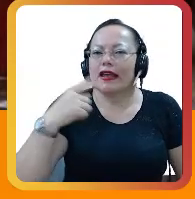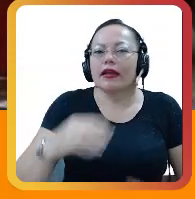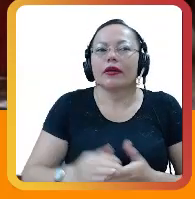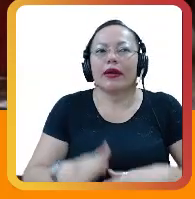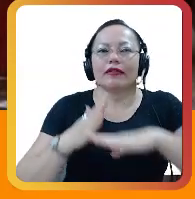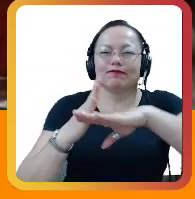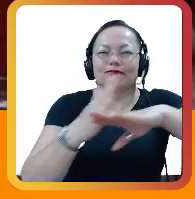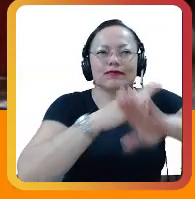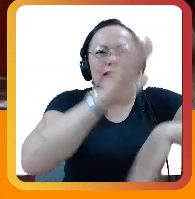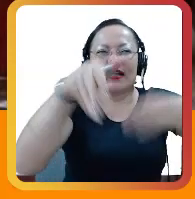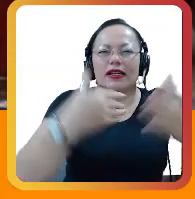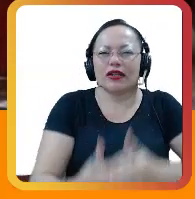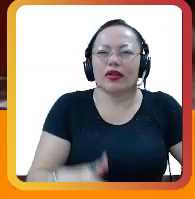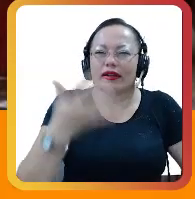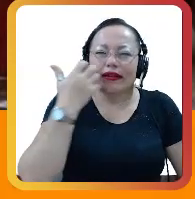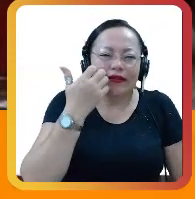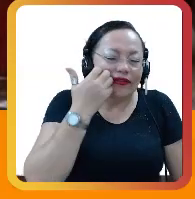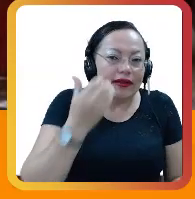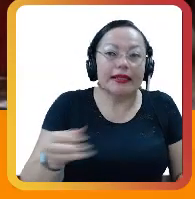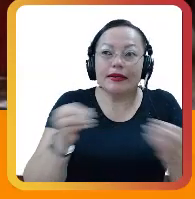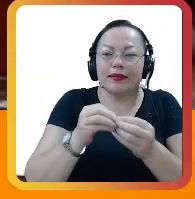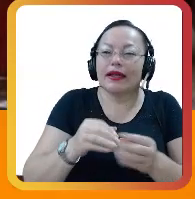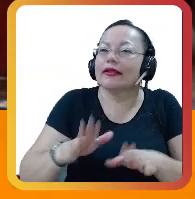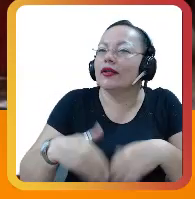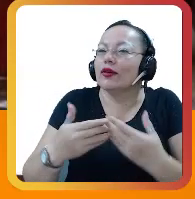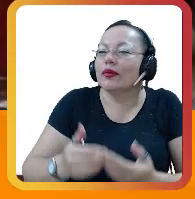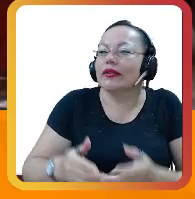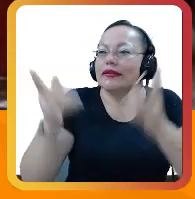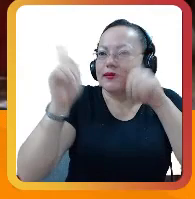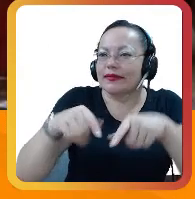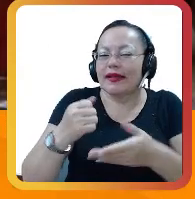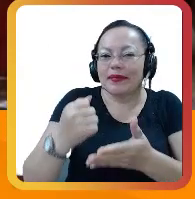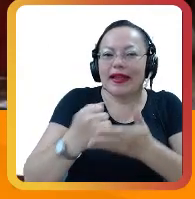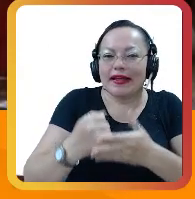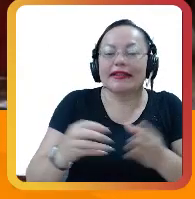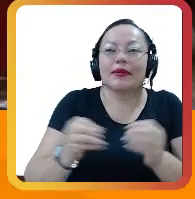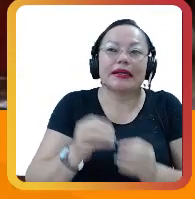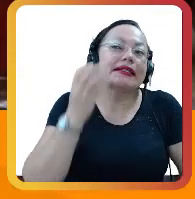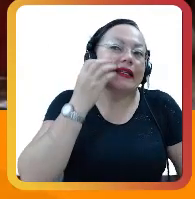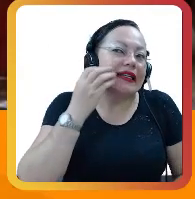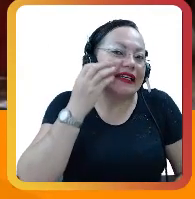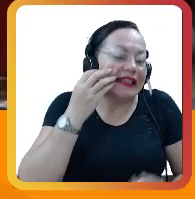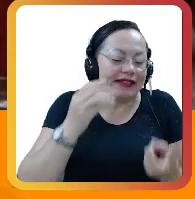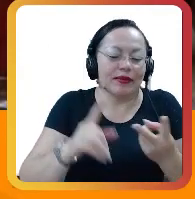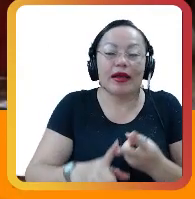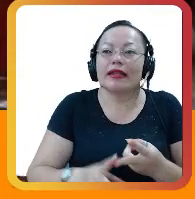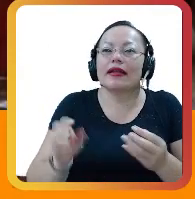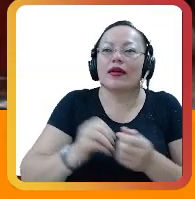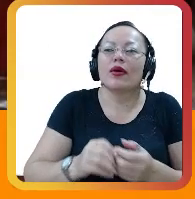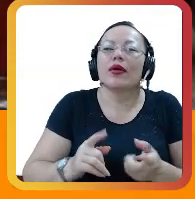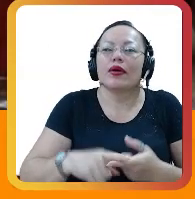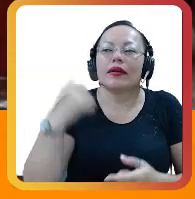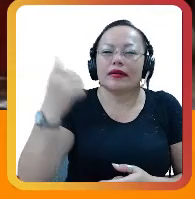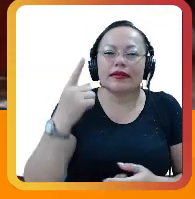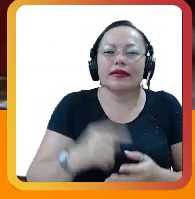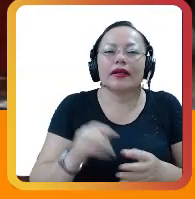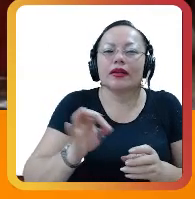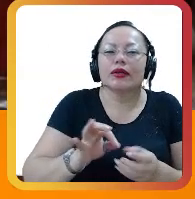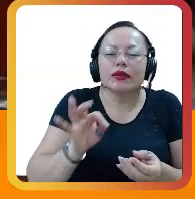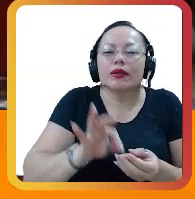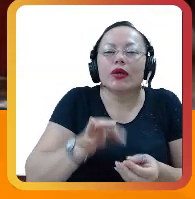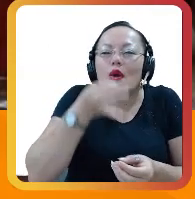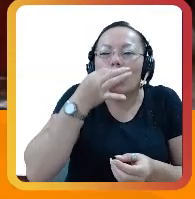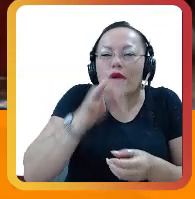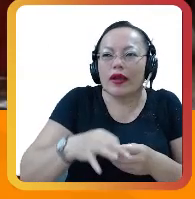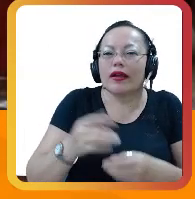combatir todos los males. Sí. También se puede, aparte de la remolacha, también está la del jugo de ciruelas,